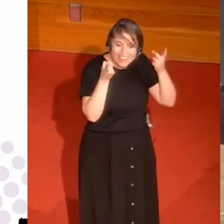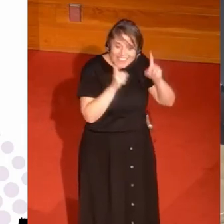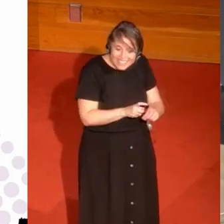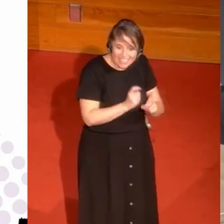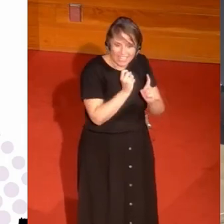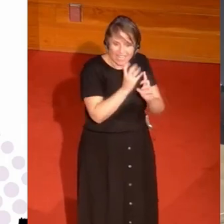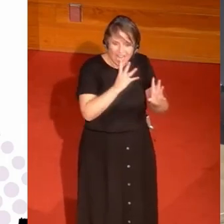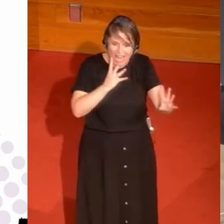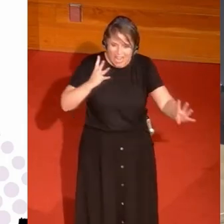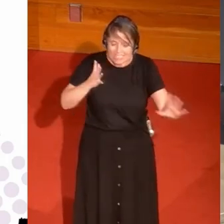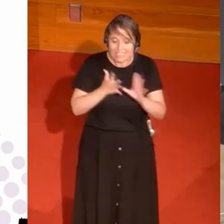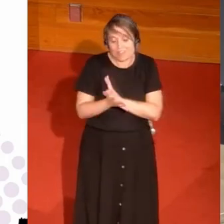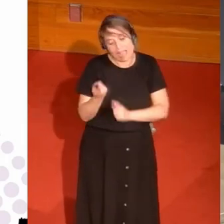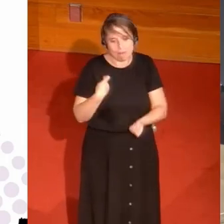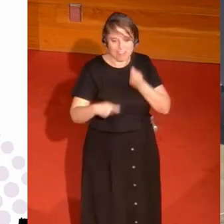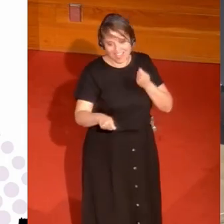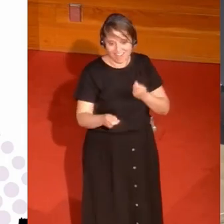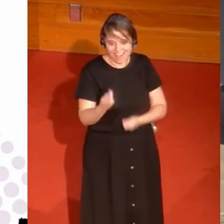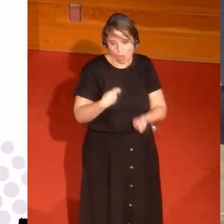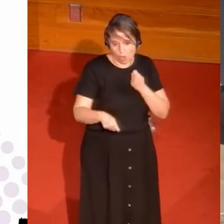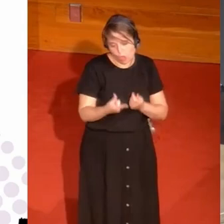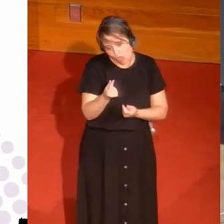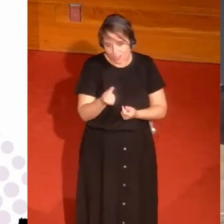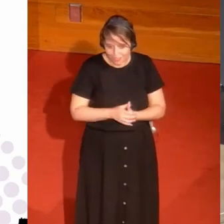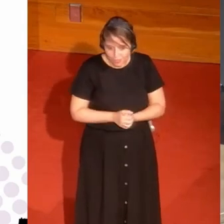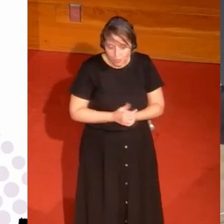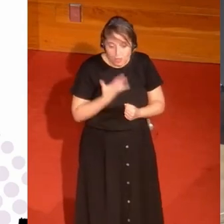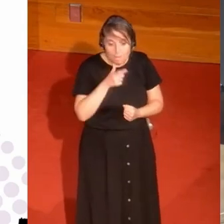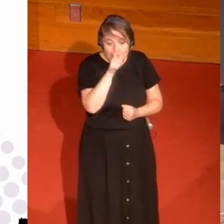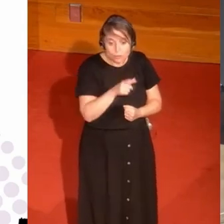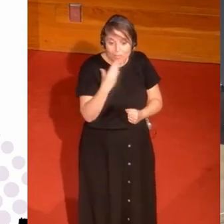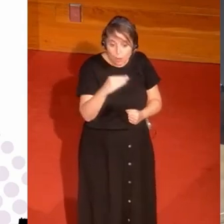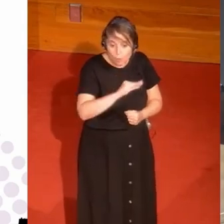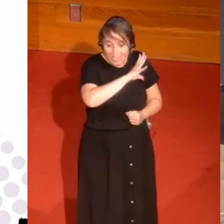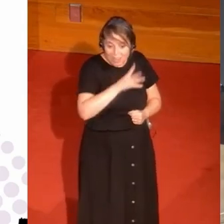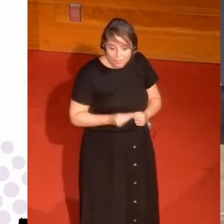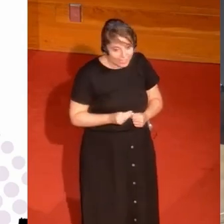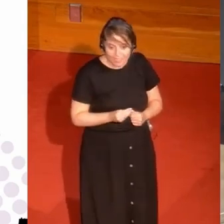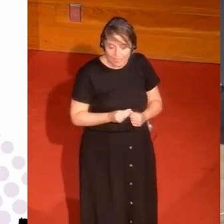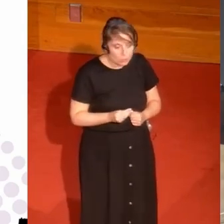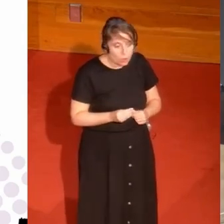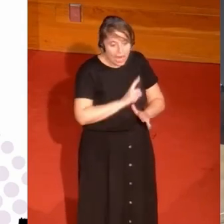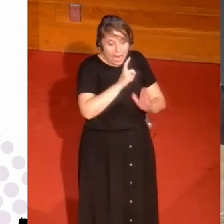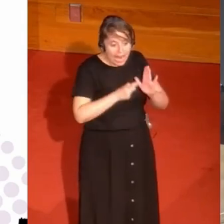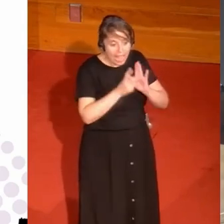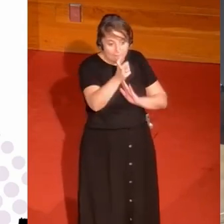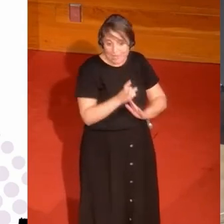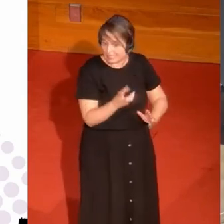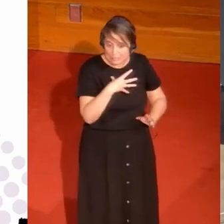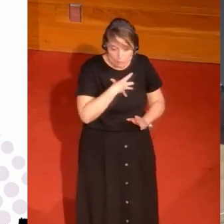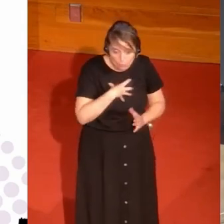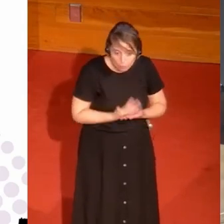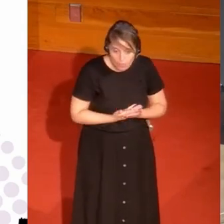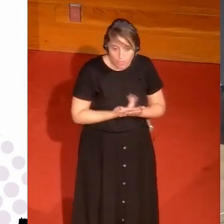convertido en una mercancía donde es imposible para un joven africano venir de una forma legal